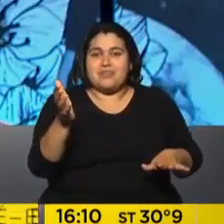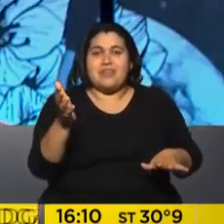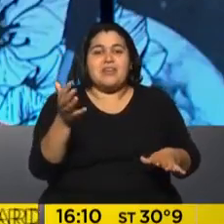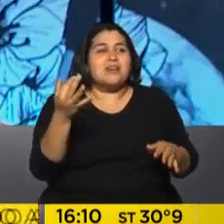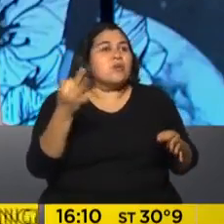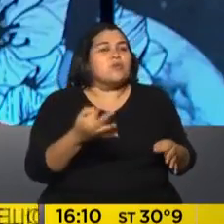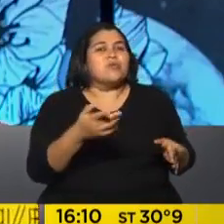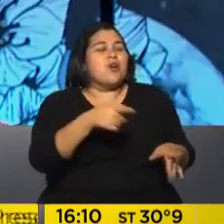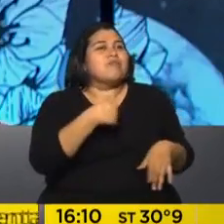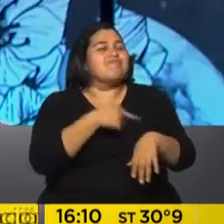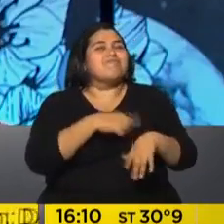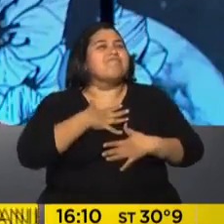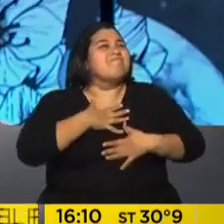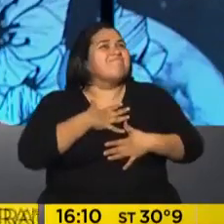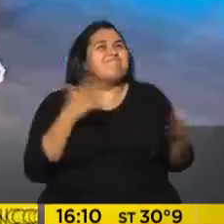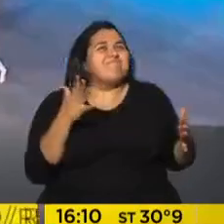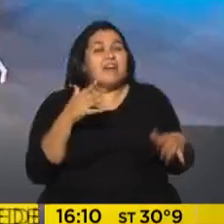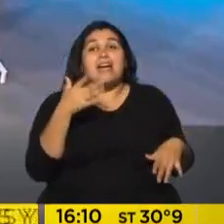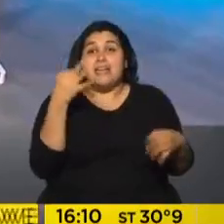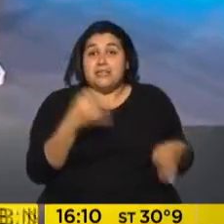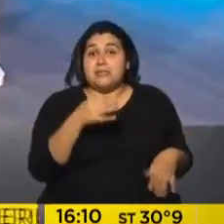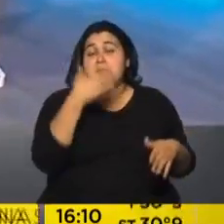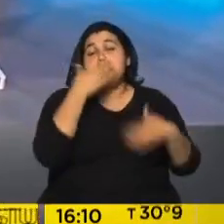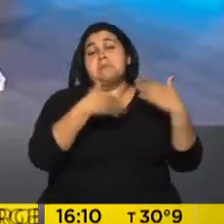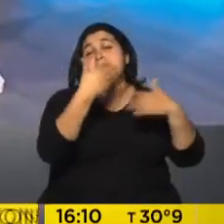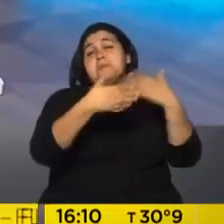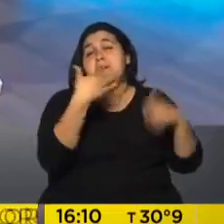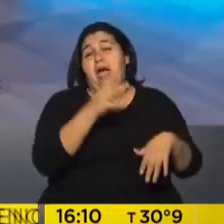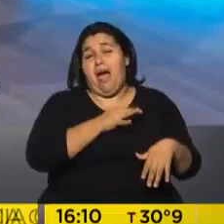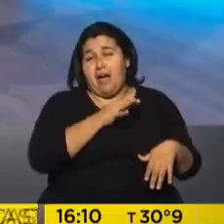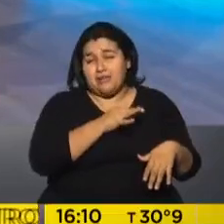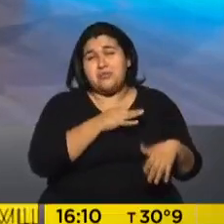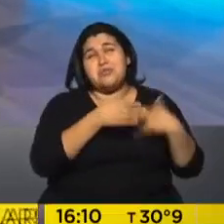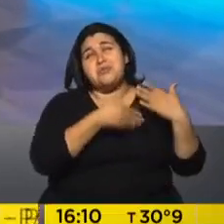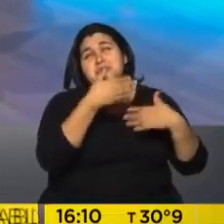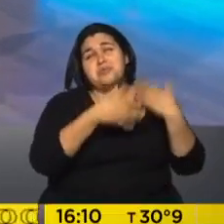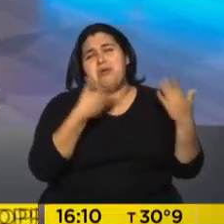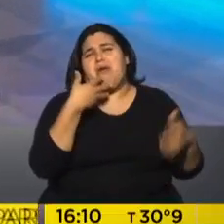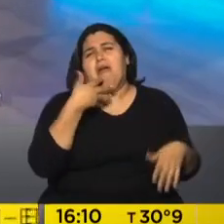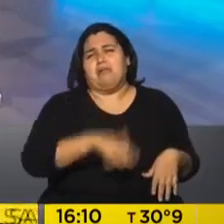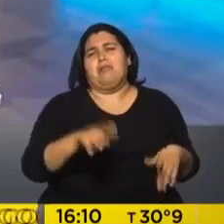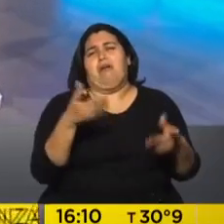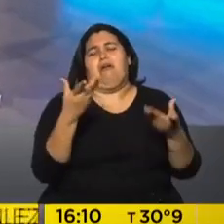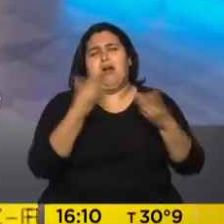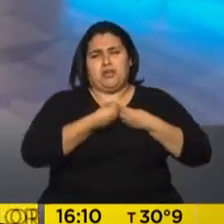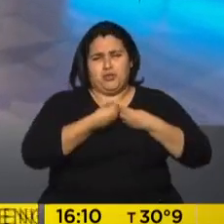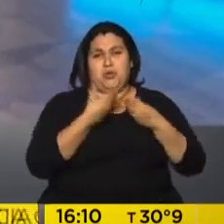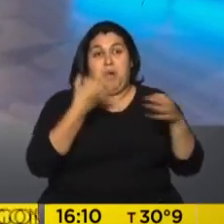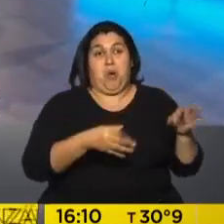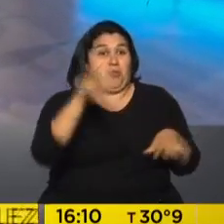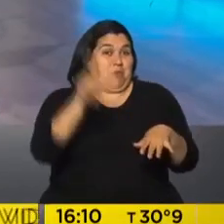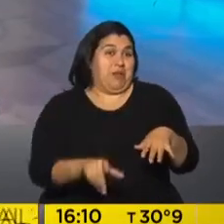y nada, y era mi momento. Después, con los años, entendí que necesitaba ayuda, encontré ayuda en esta